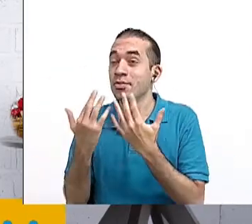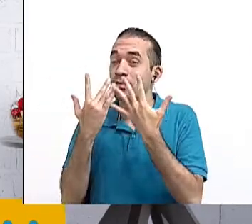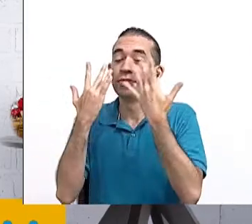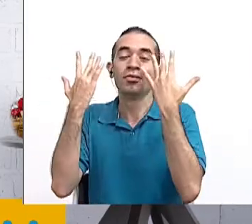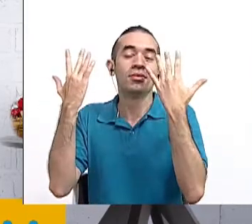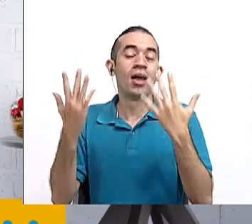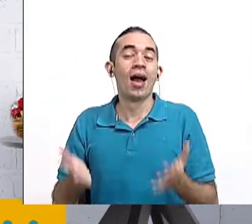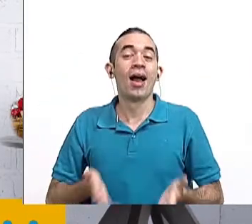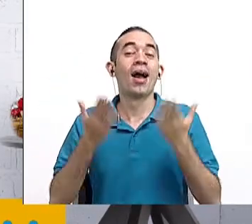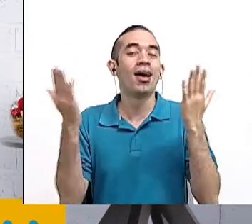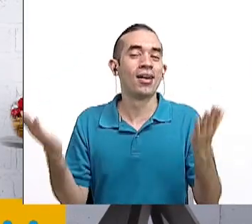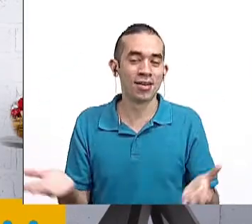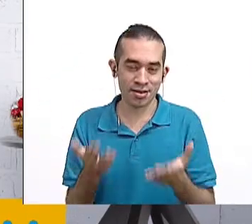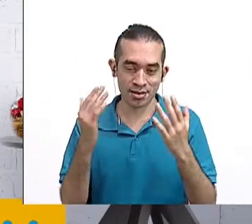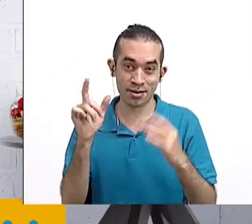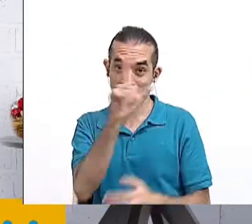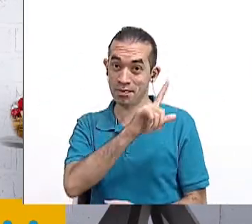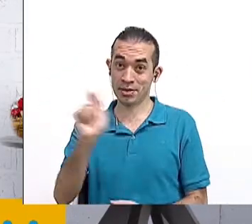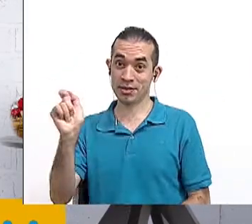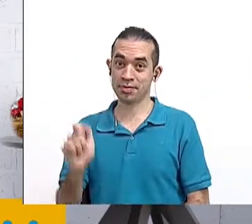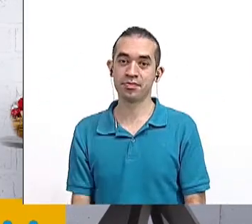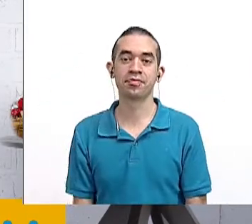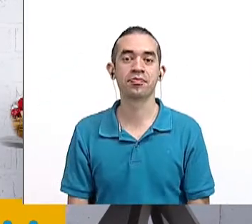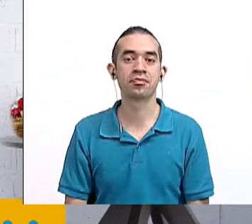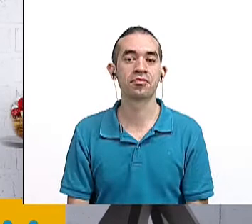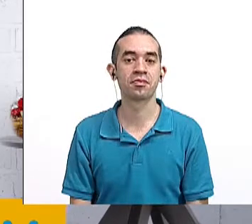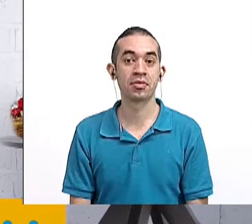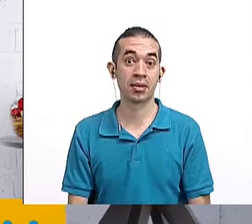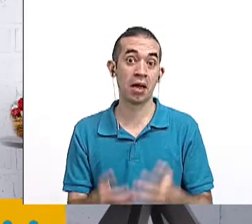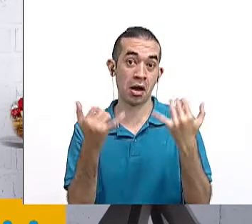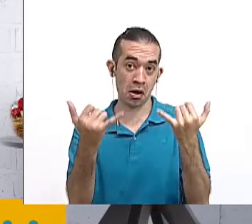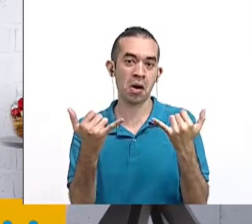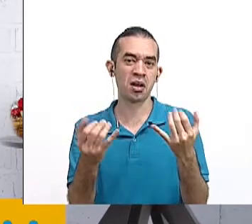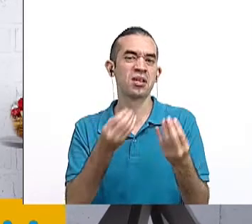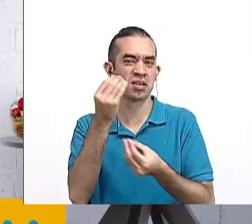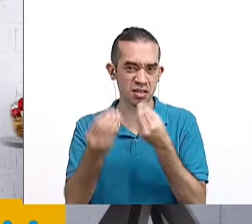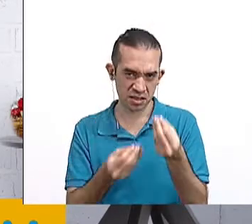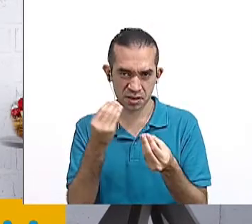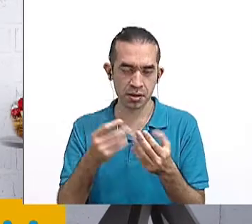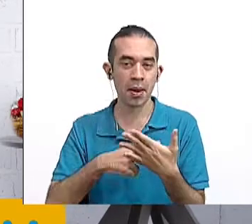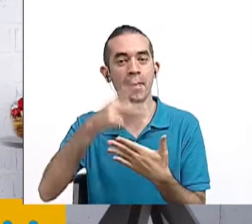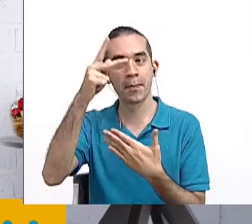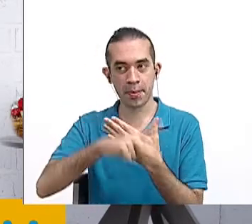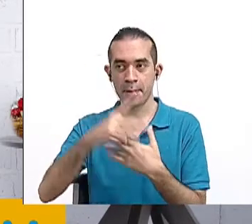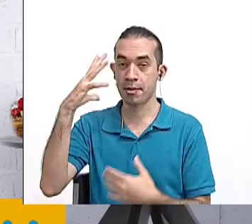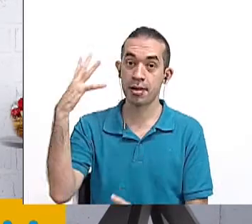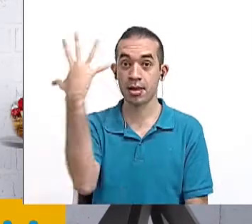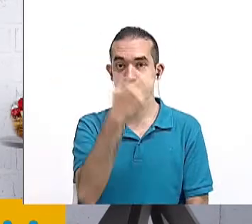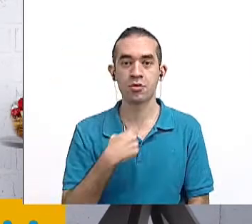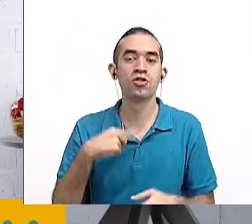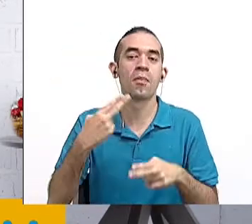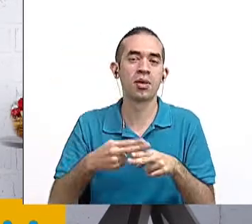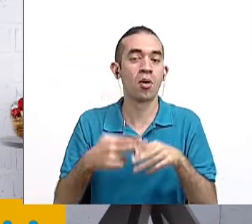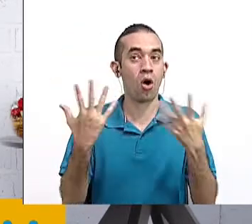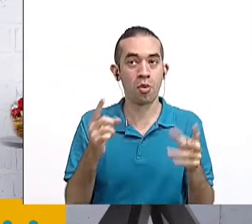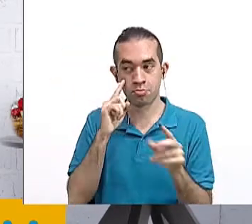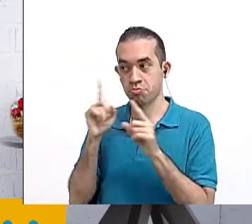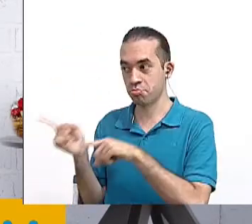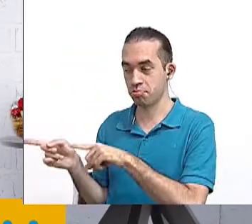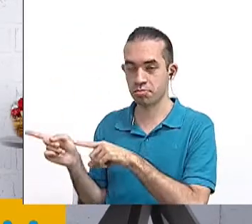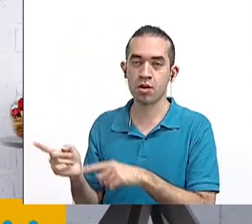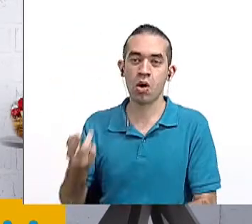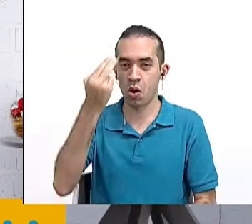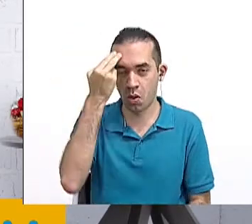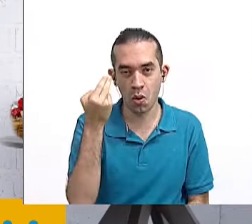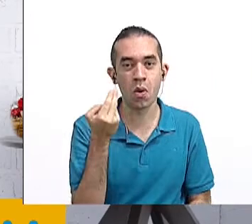motivados verdad con este mes bueno con esa motivación vamos ahora a tener un programa lindísimo en mi nombre carlos quesada que es un honor